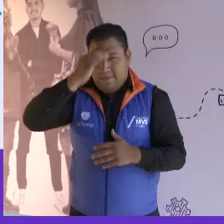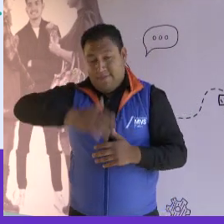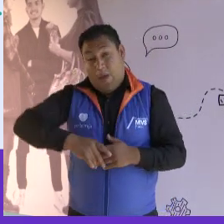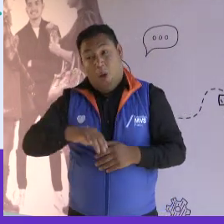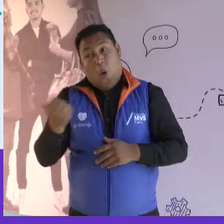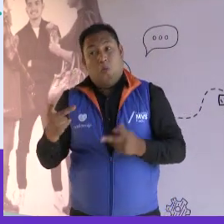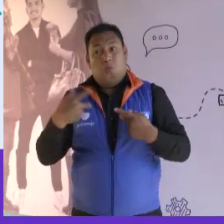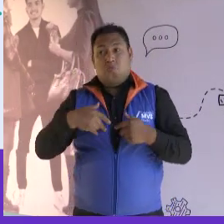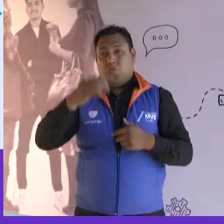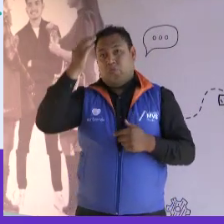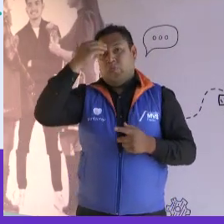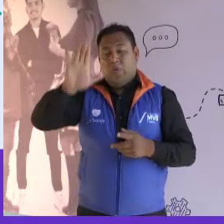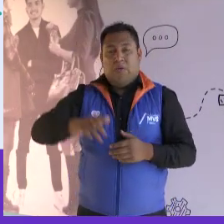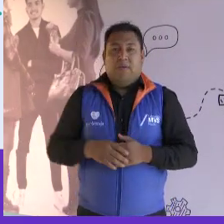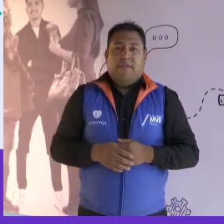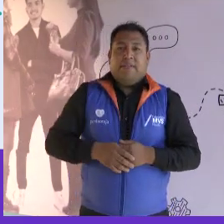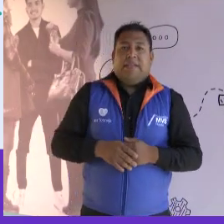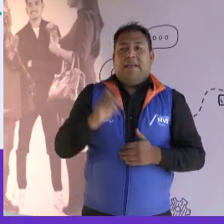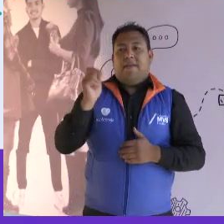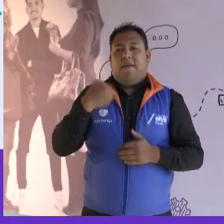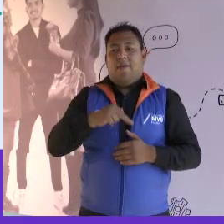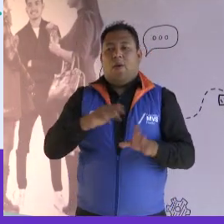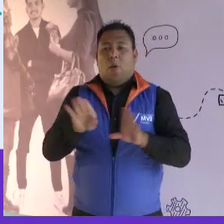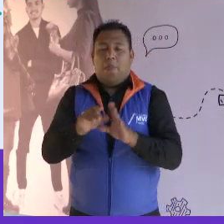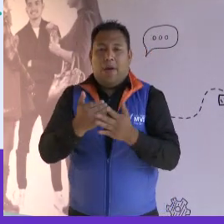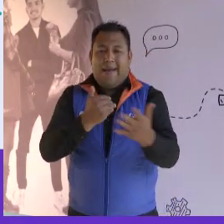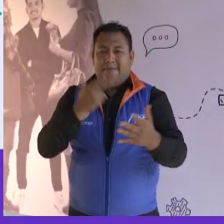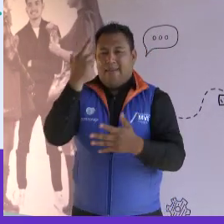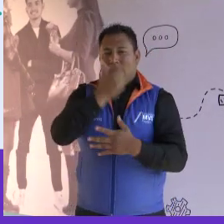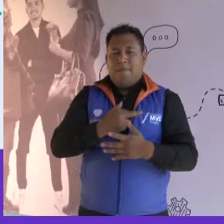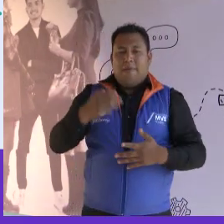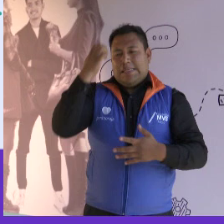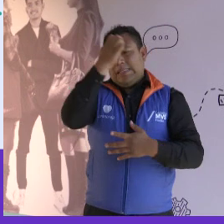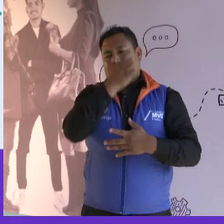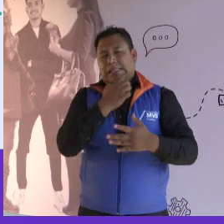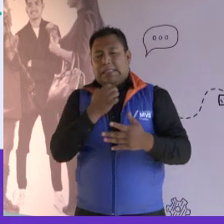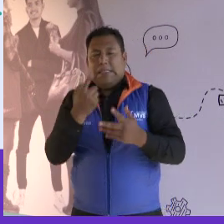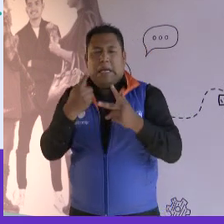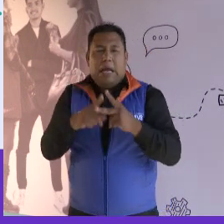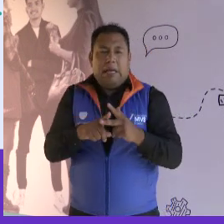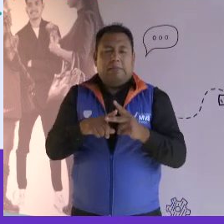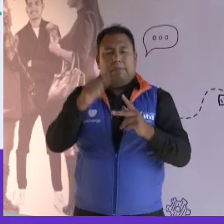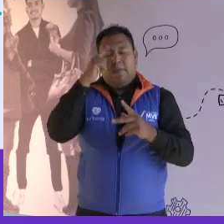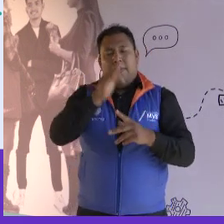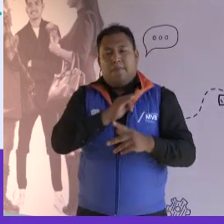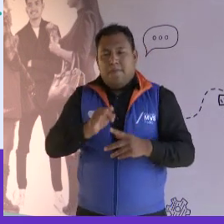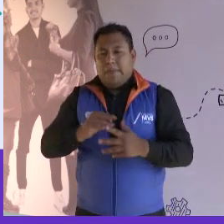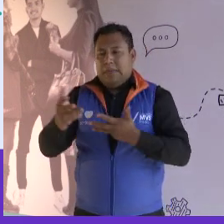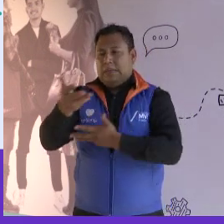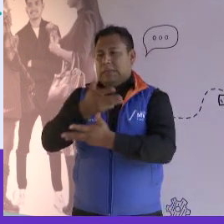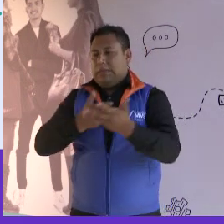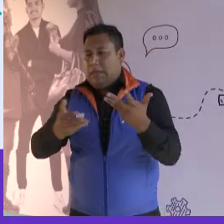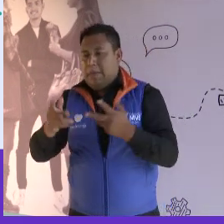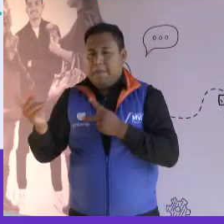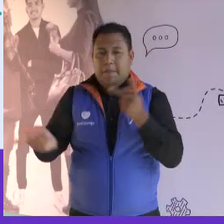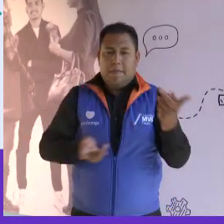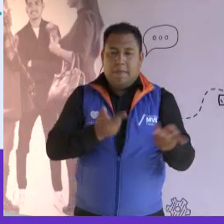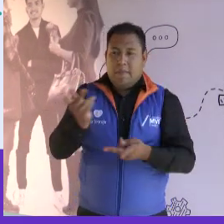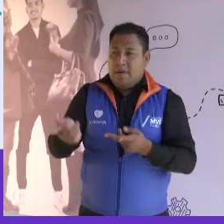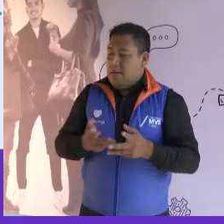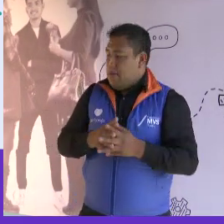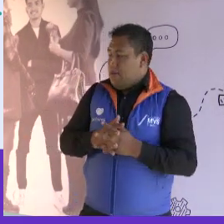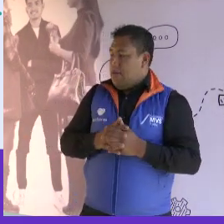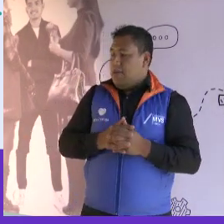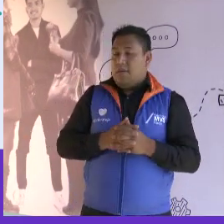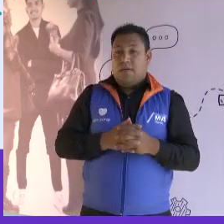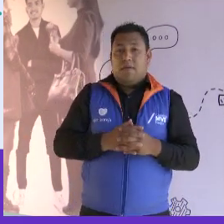Y hicimos un diagnóstico compartido. Eso sirvió muchísimo. Tuvimos varias interlocuciones para Pero que Lourdes,